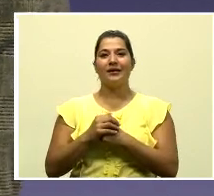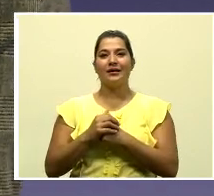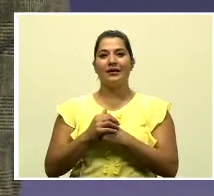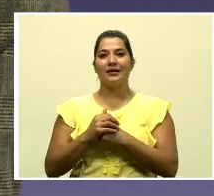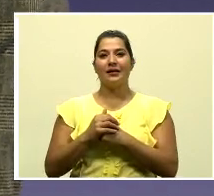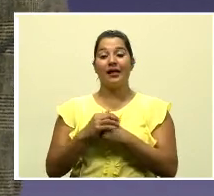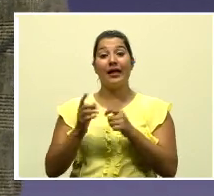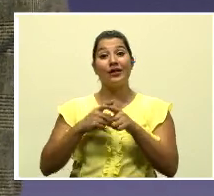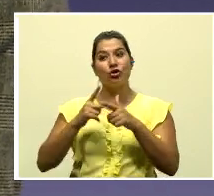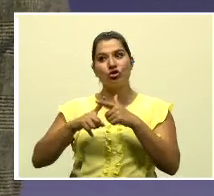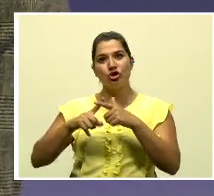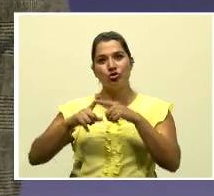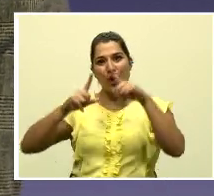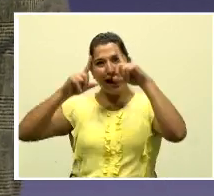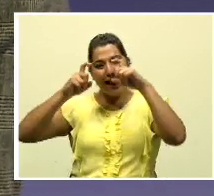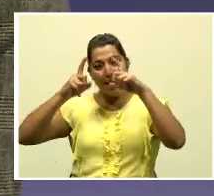3D